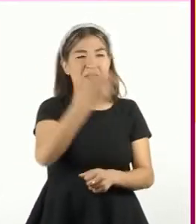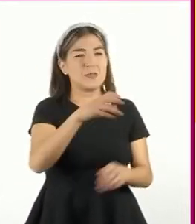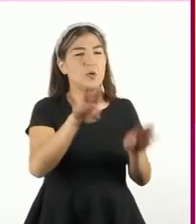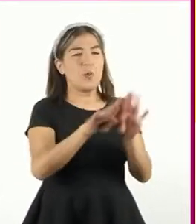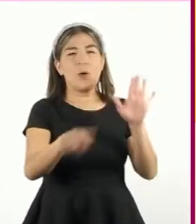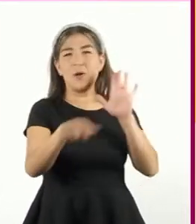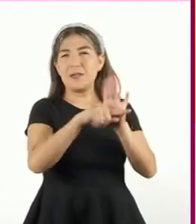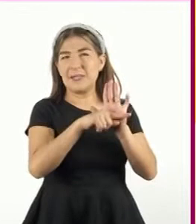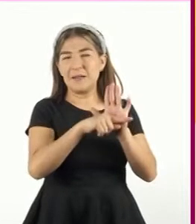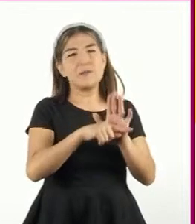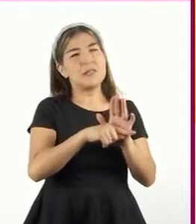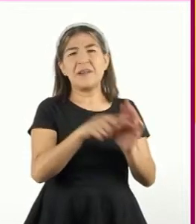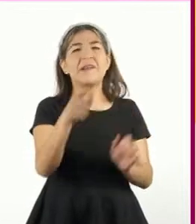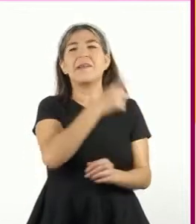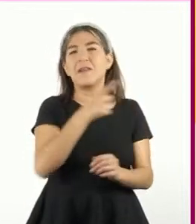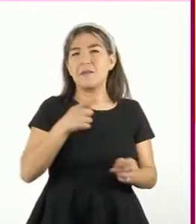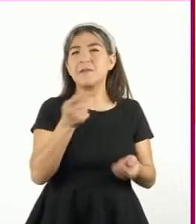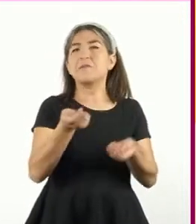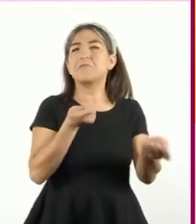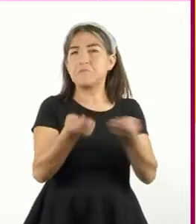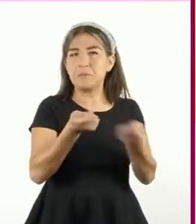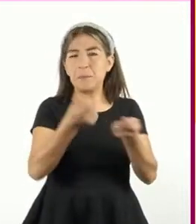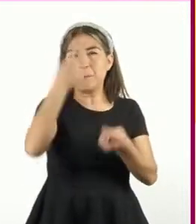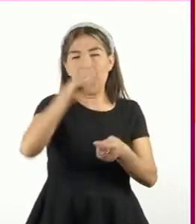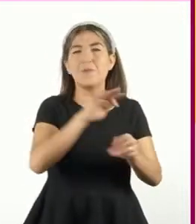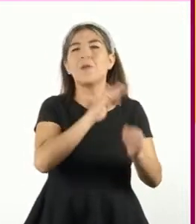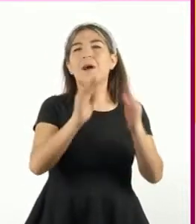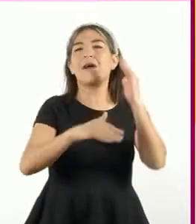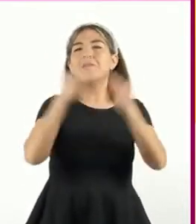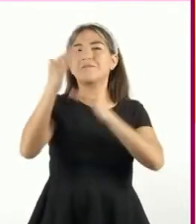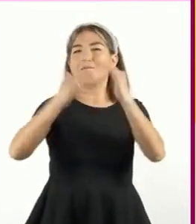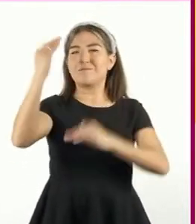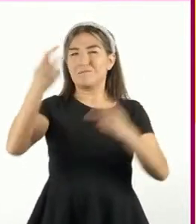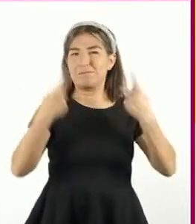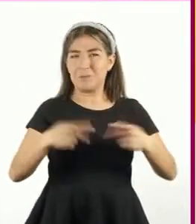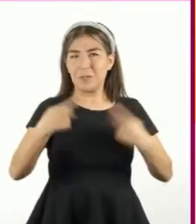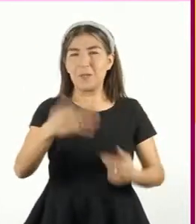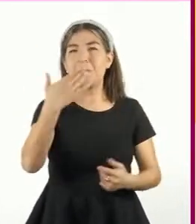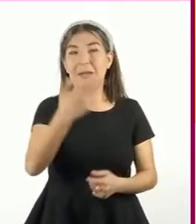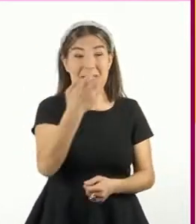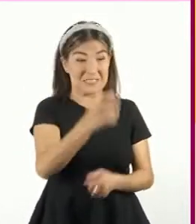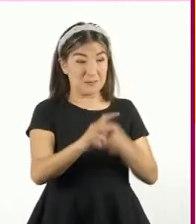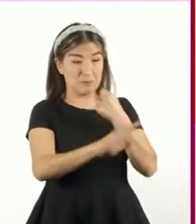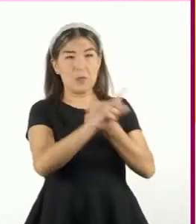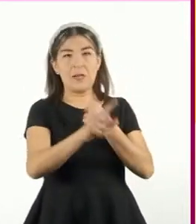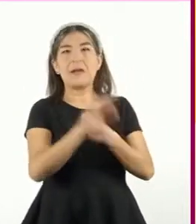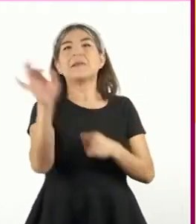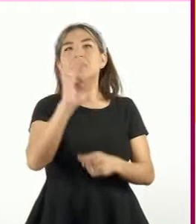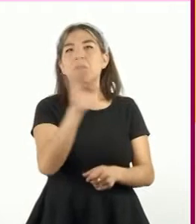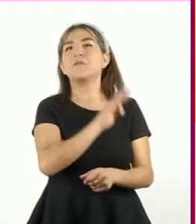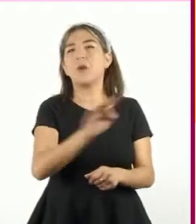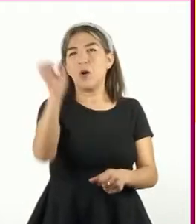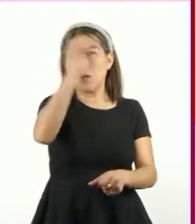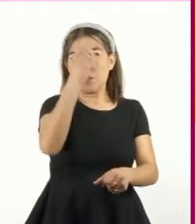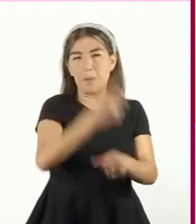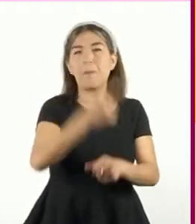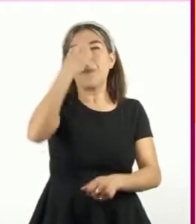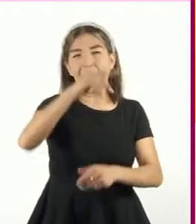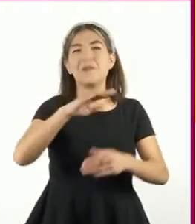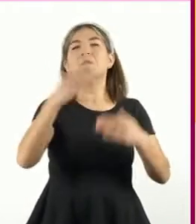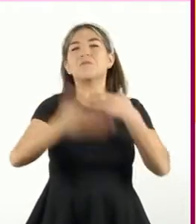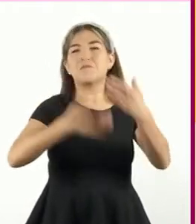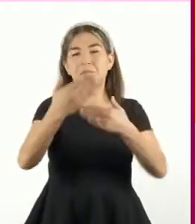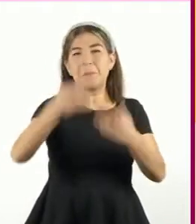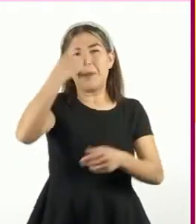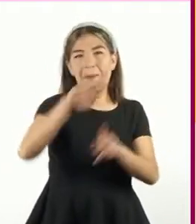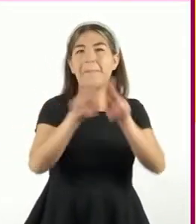aprendemos a manejarlos, podemos crecer como personas y hacer del conflicto una oportunidad para construir relaciones